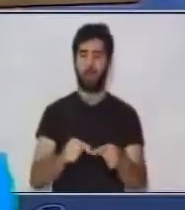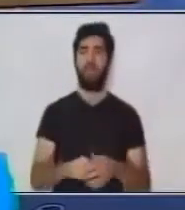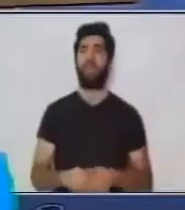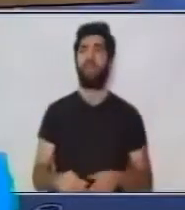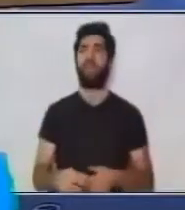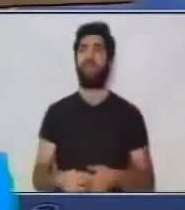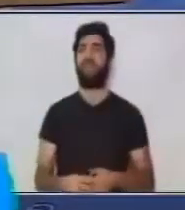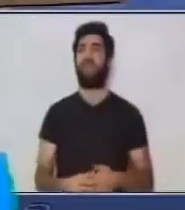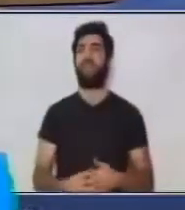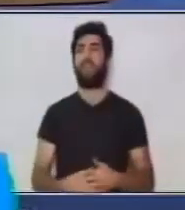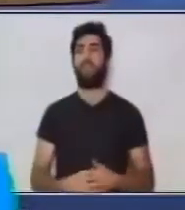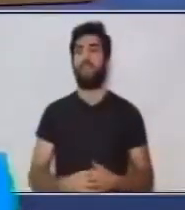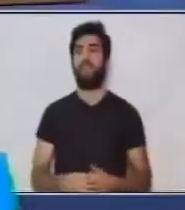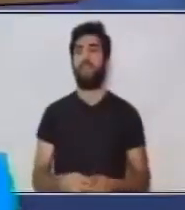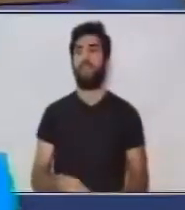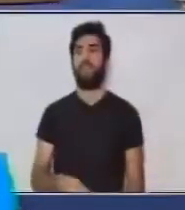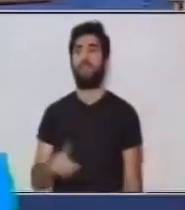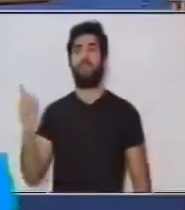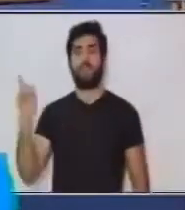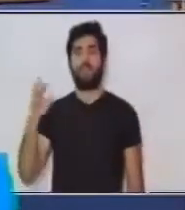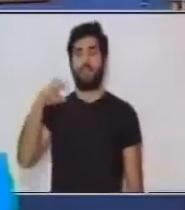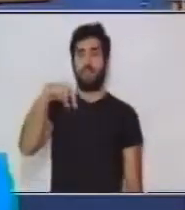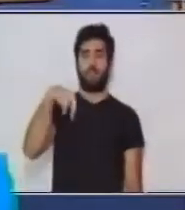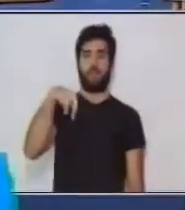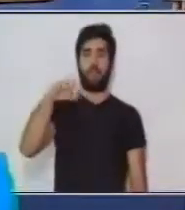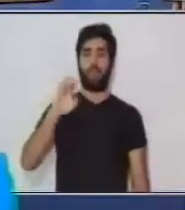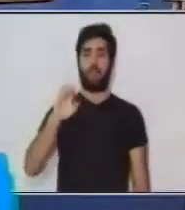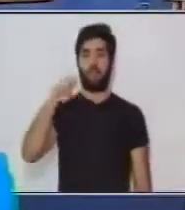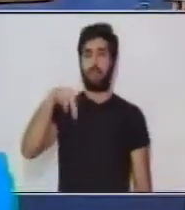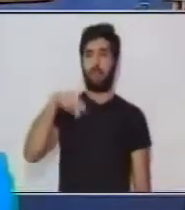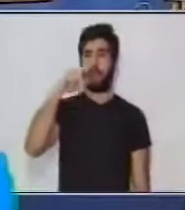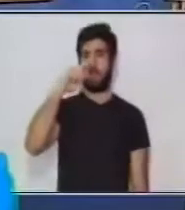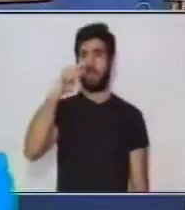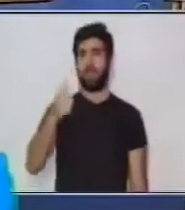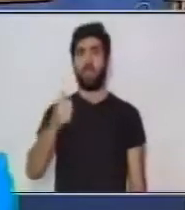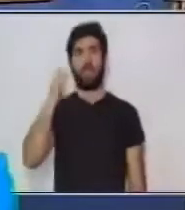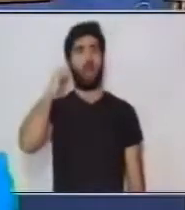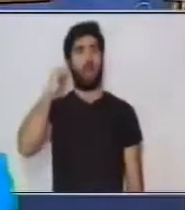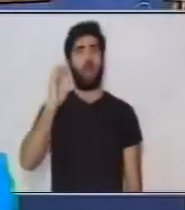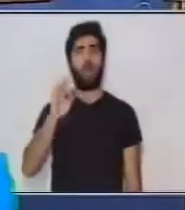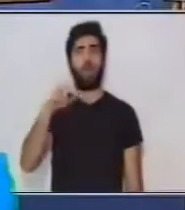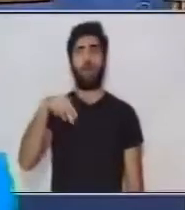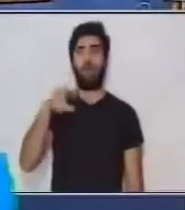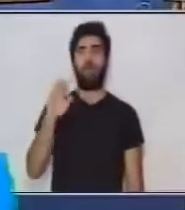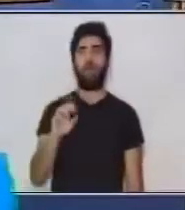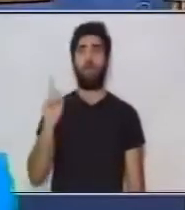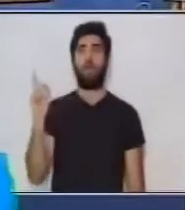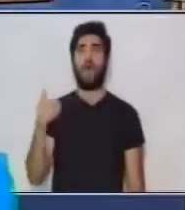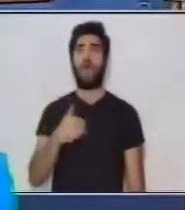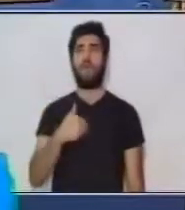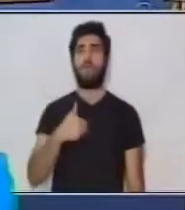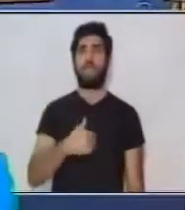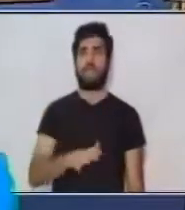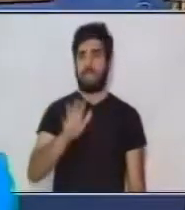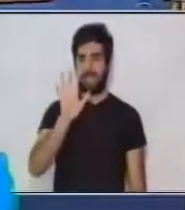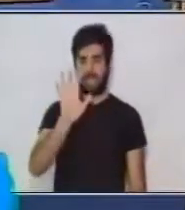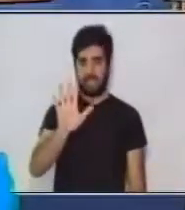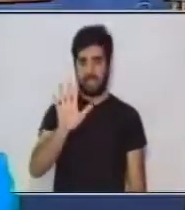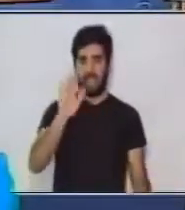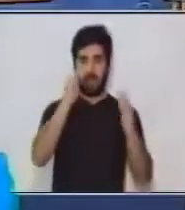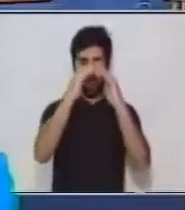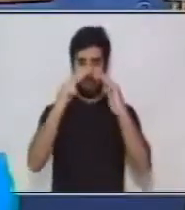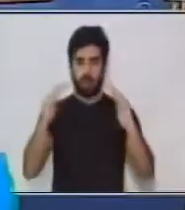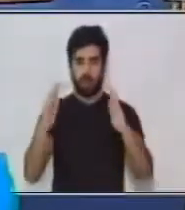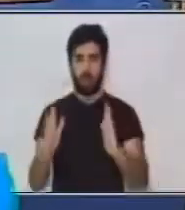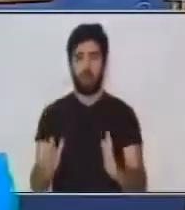lados. Un pentágono, el que tenga 5 lados. 5 lados, voy a